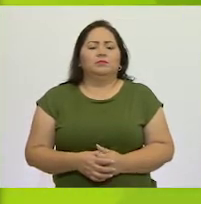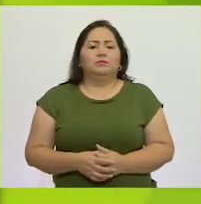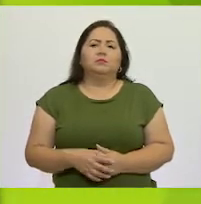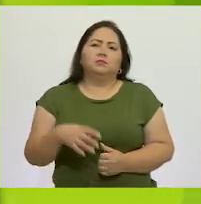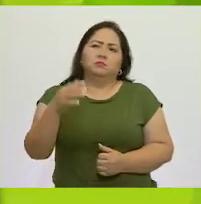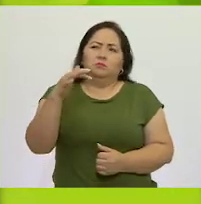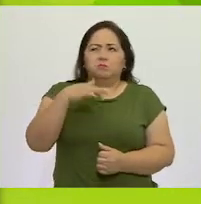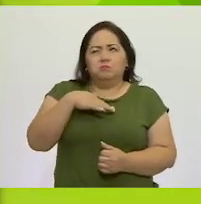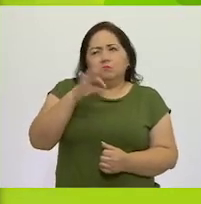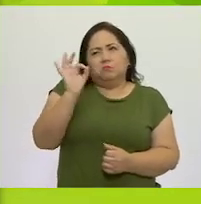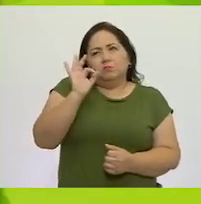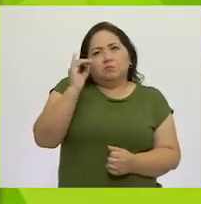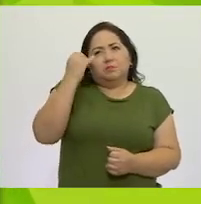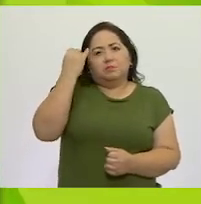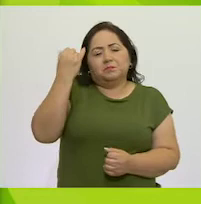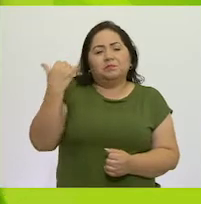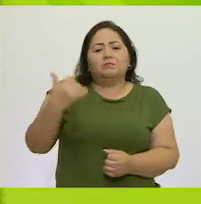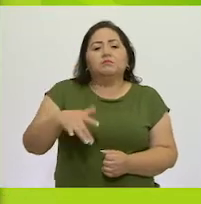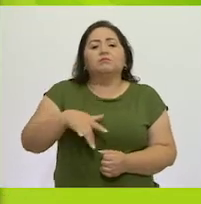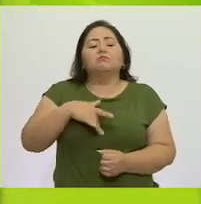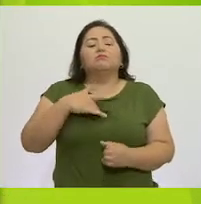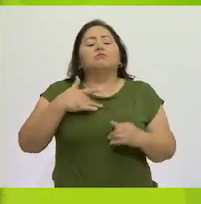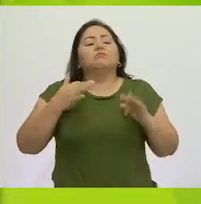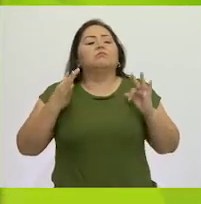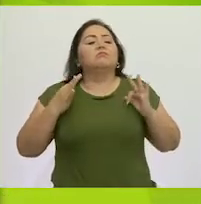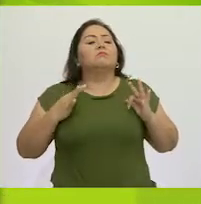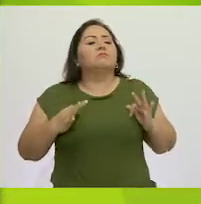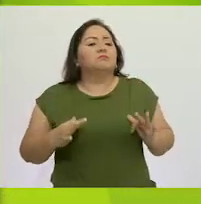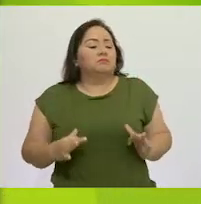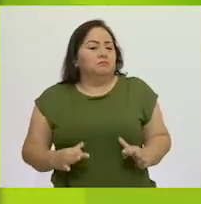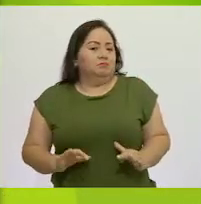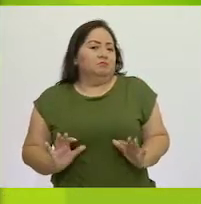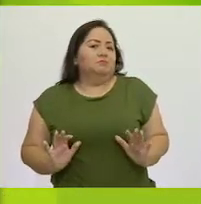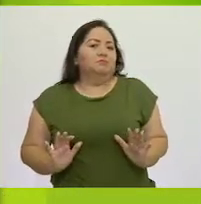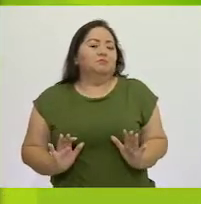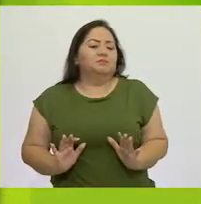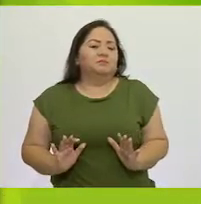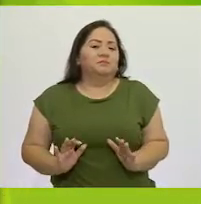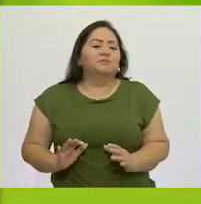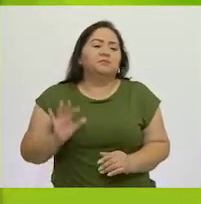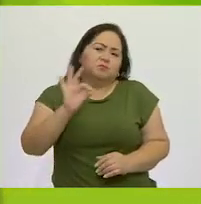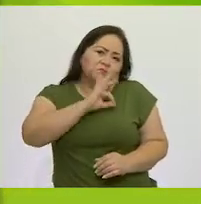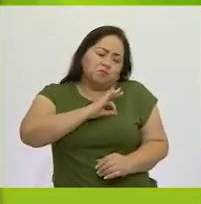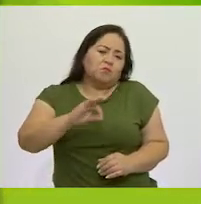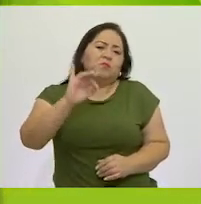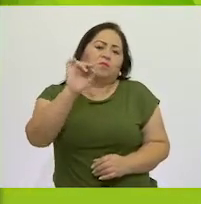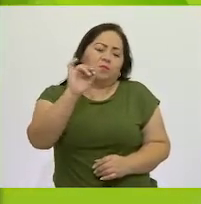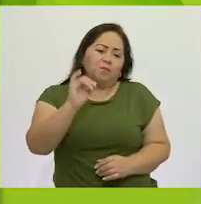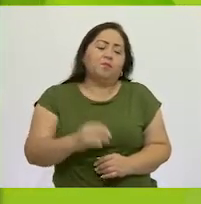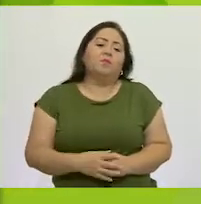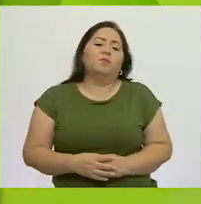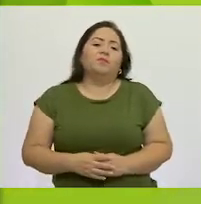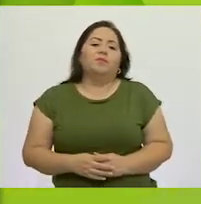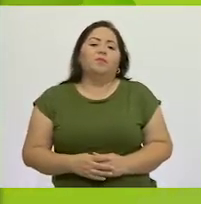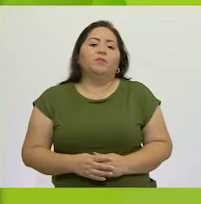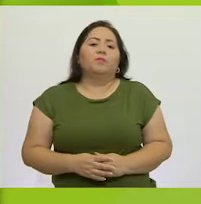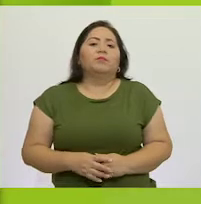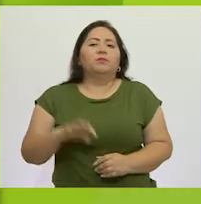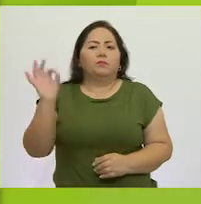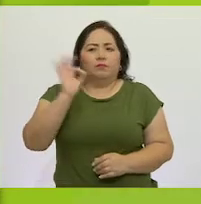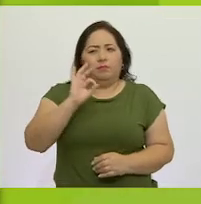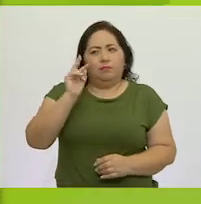Pues yo creo que se siente muy a gusto. Sí, puede ser. Entonces,